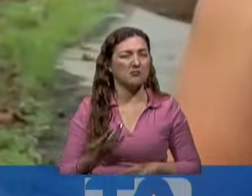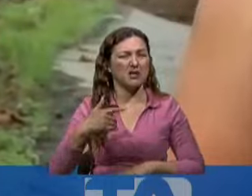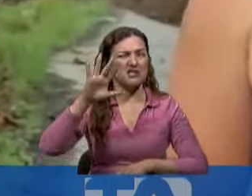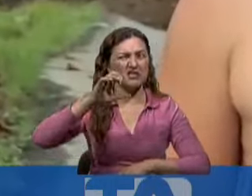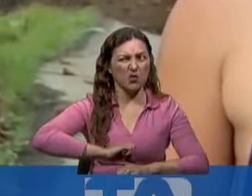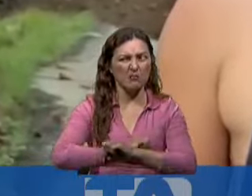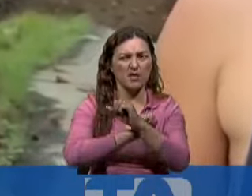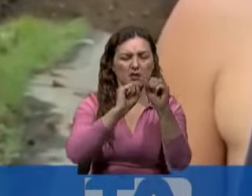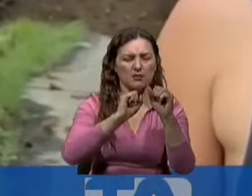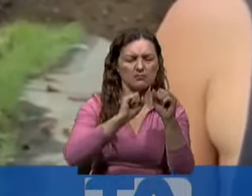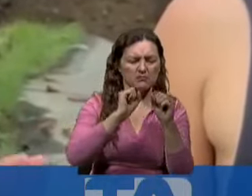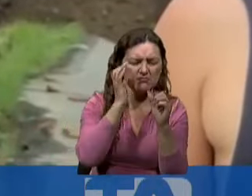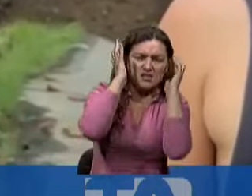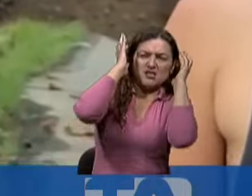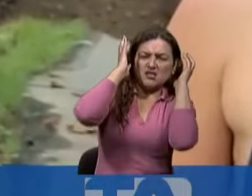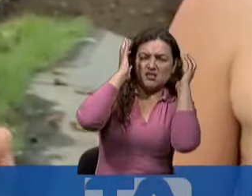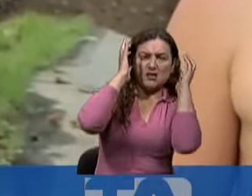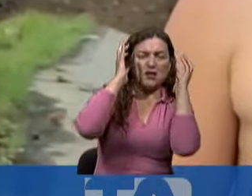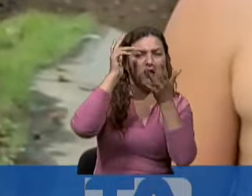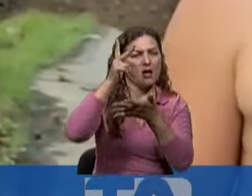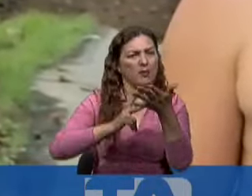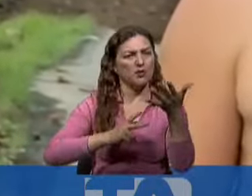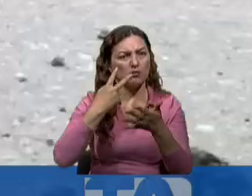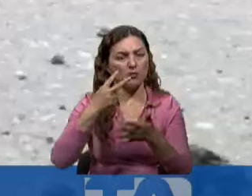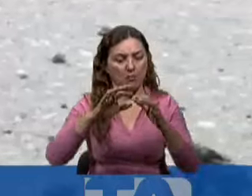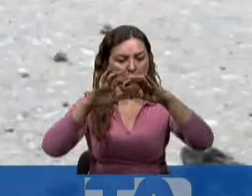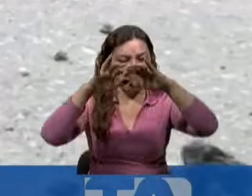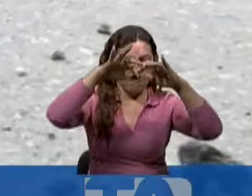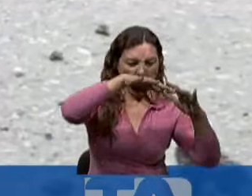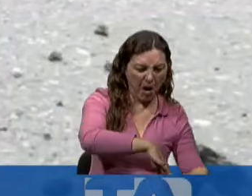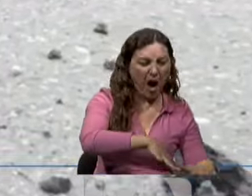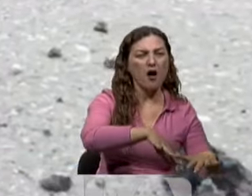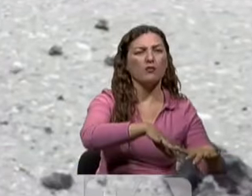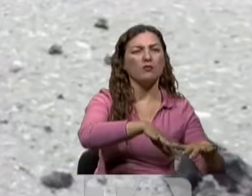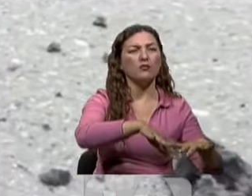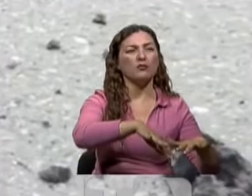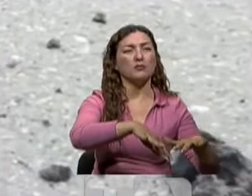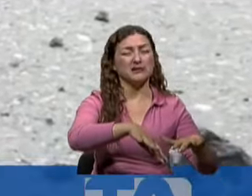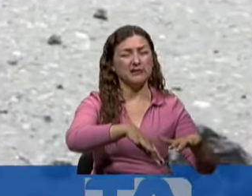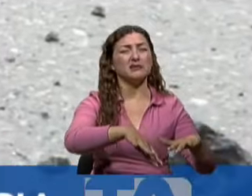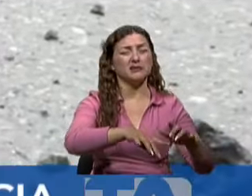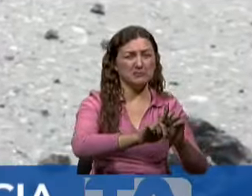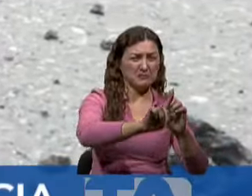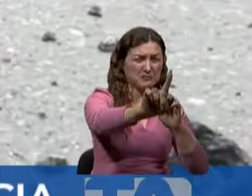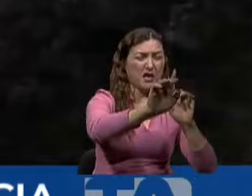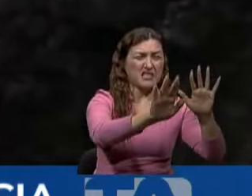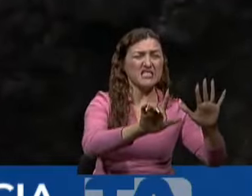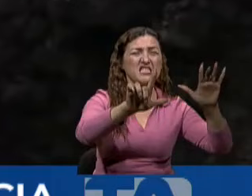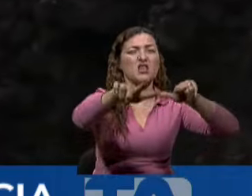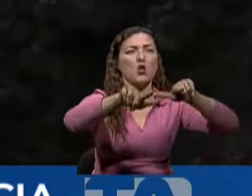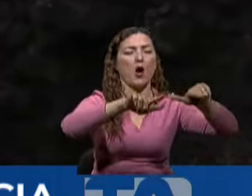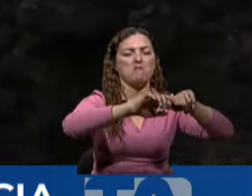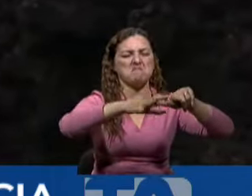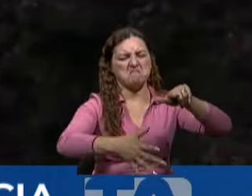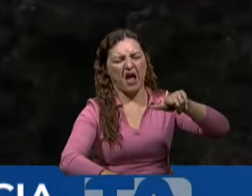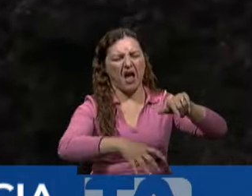sonaje durísimo y ahí fue lo que esta nota se hundió. 17 tramos son los que se encuentran en estado crítico